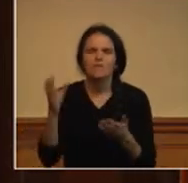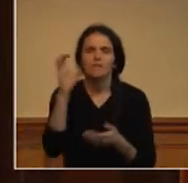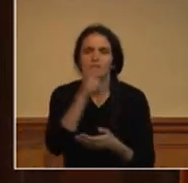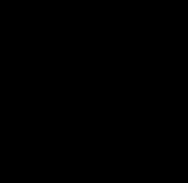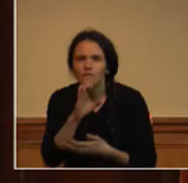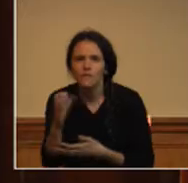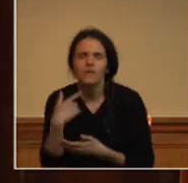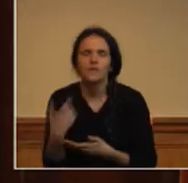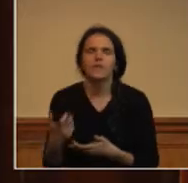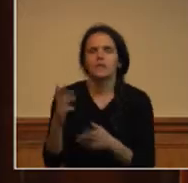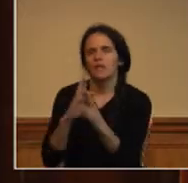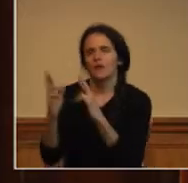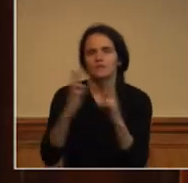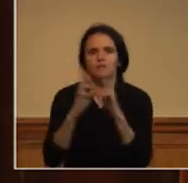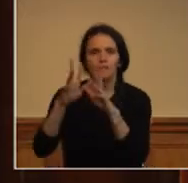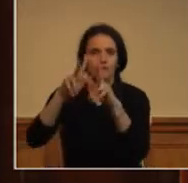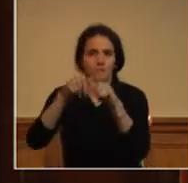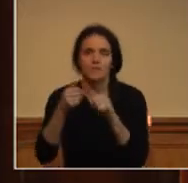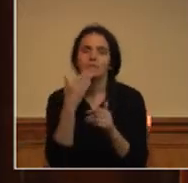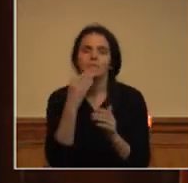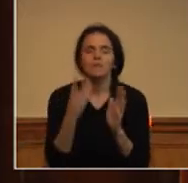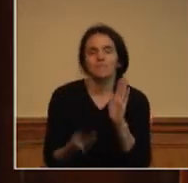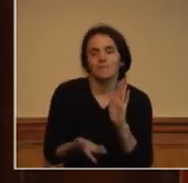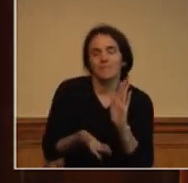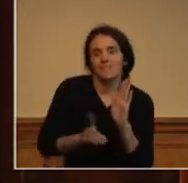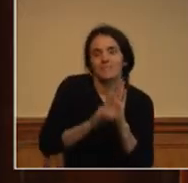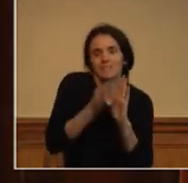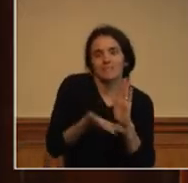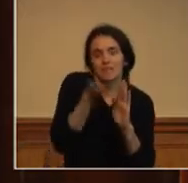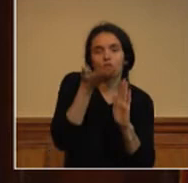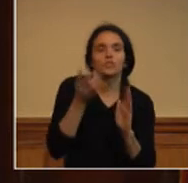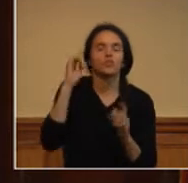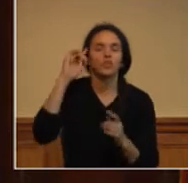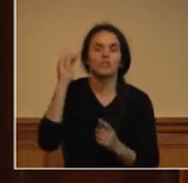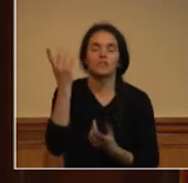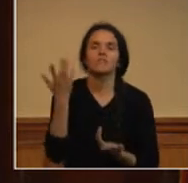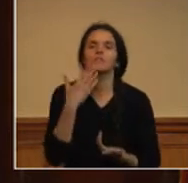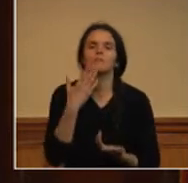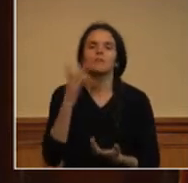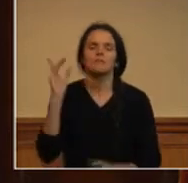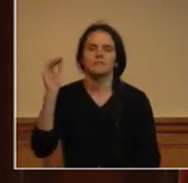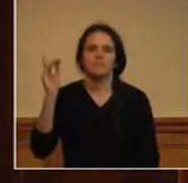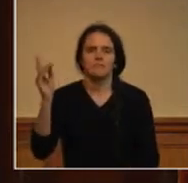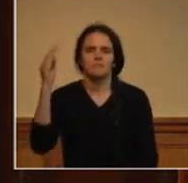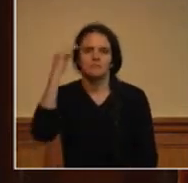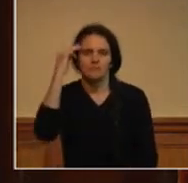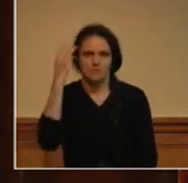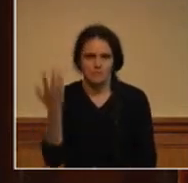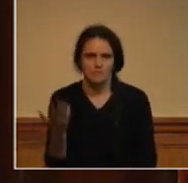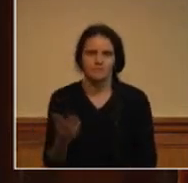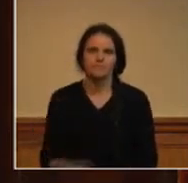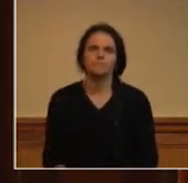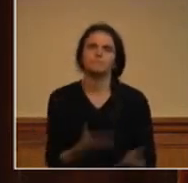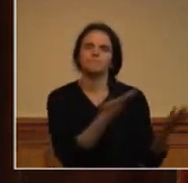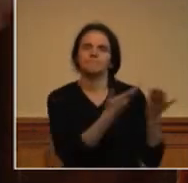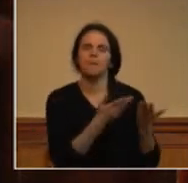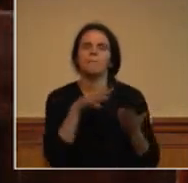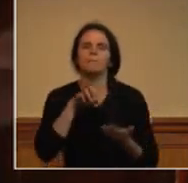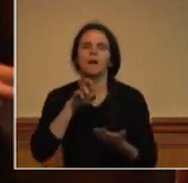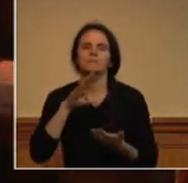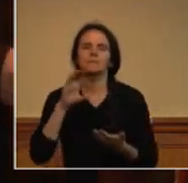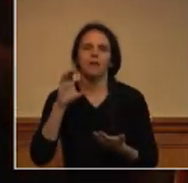relaciones familiares en infantes, niños y adolescentes con discapacidad intelectual. Dejamos con ustedes a Marcela.